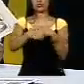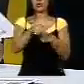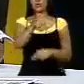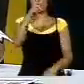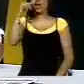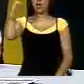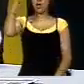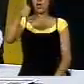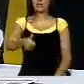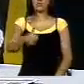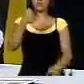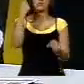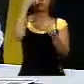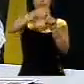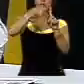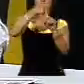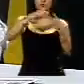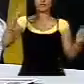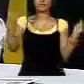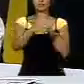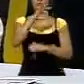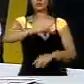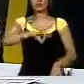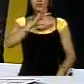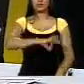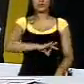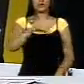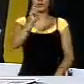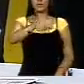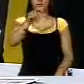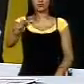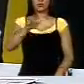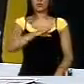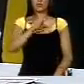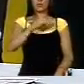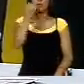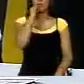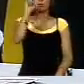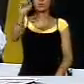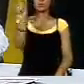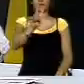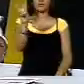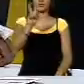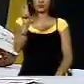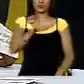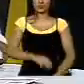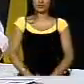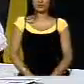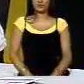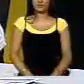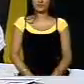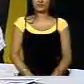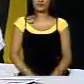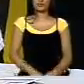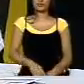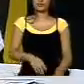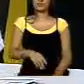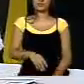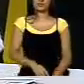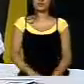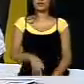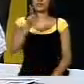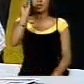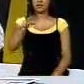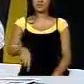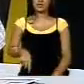la transformación de la sociedad, los camaradas del Partido Comunista de Venezuela. Y esta que está aquí, que es la que yo quiero aterrizar